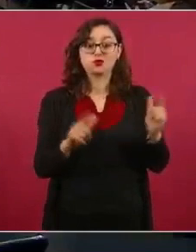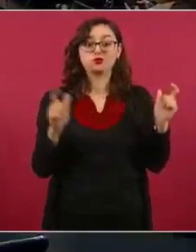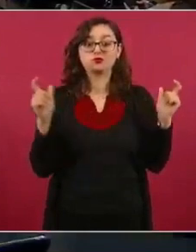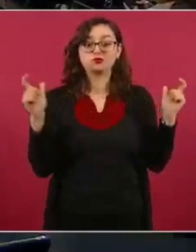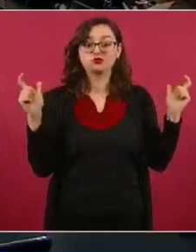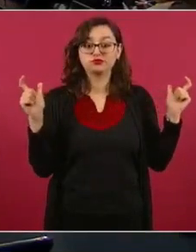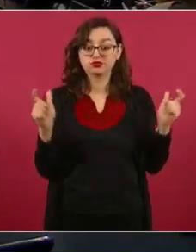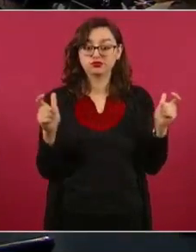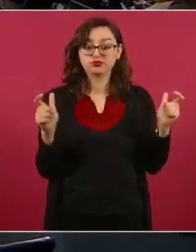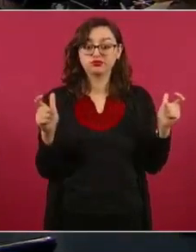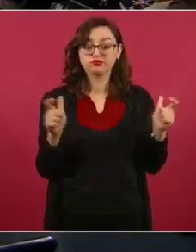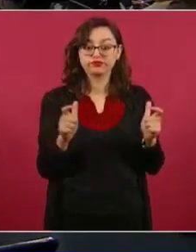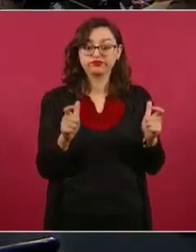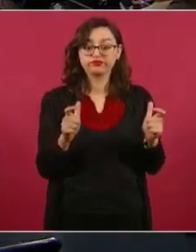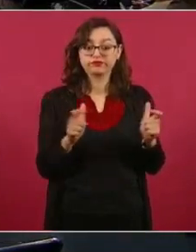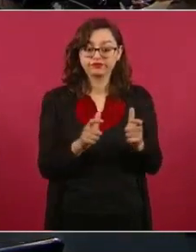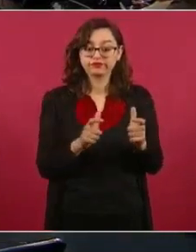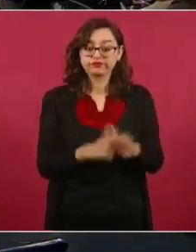también